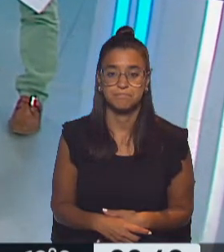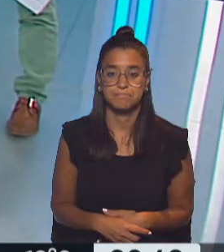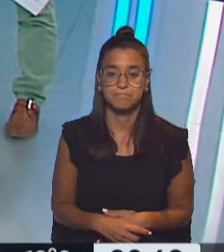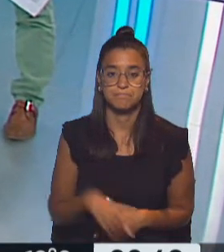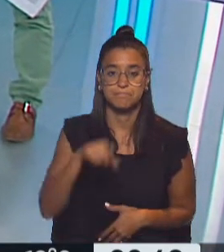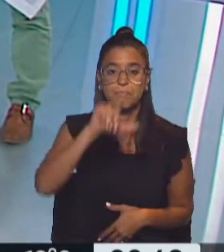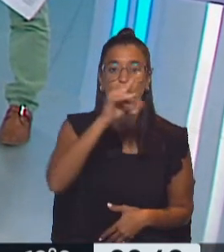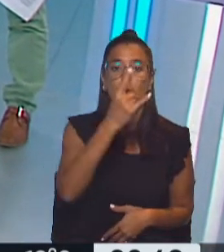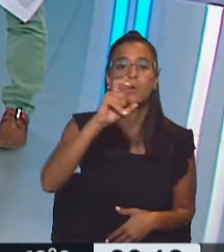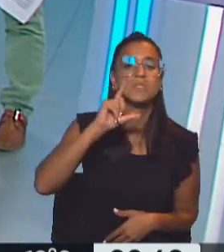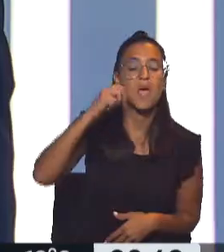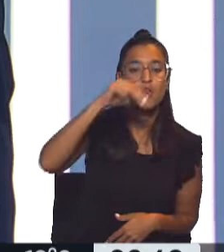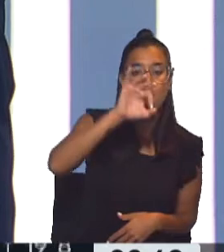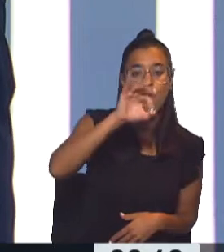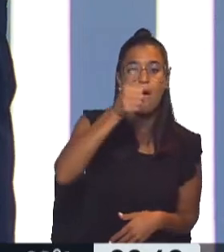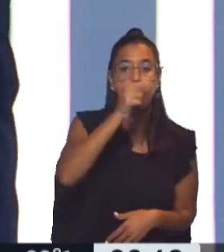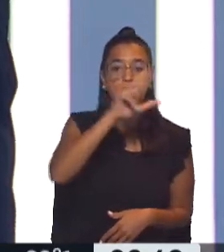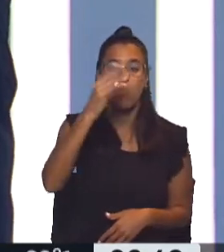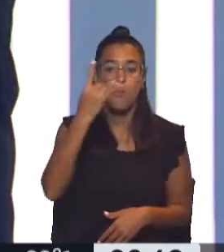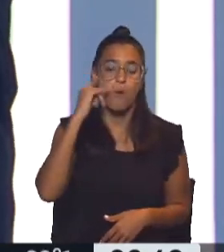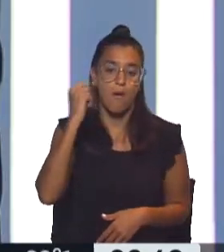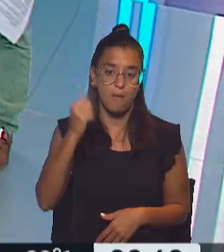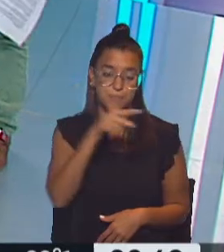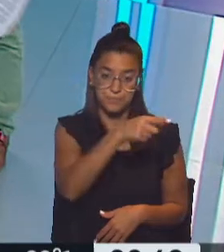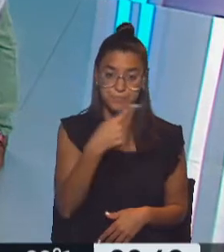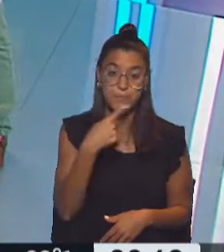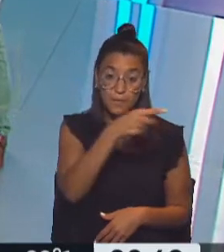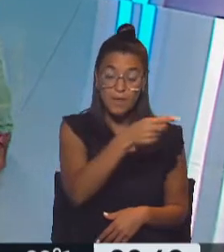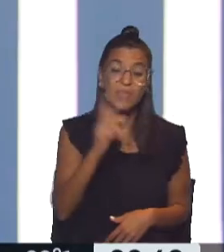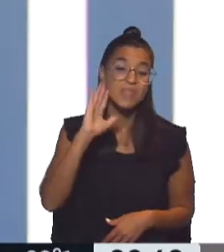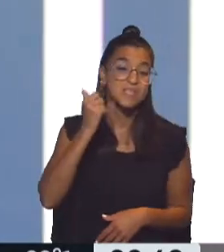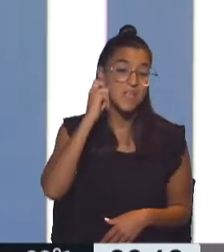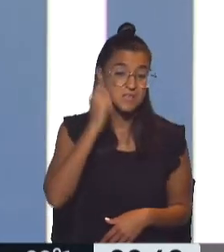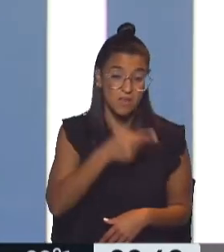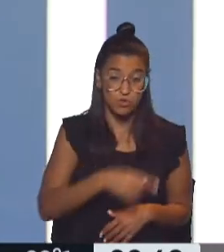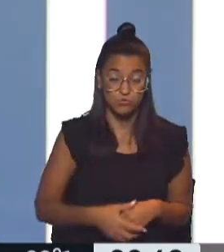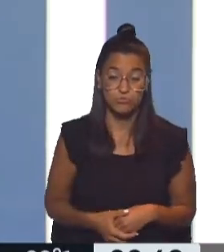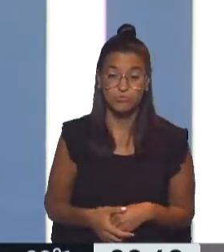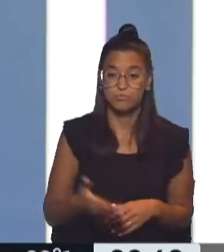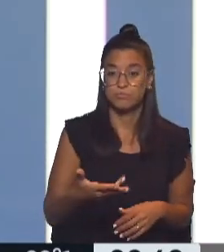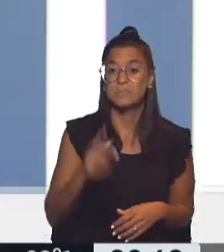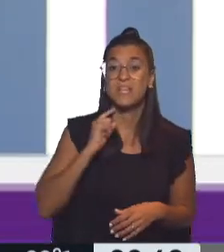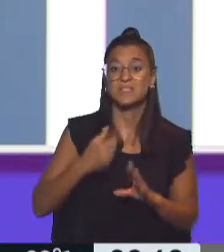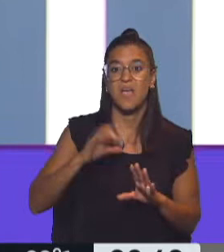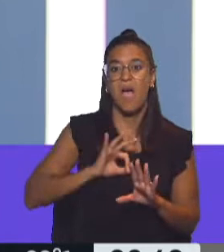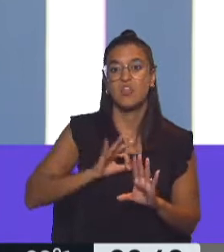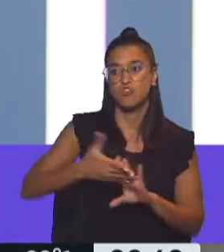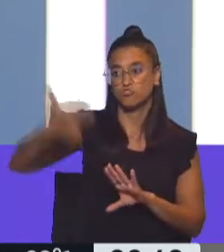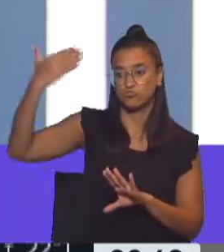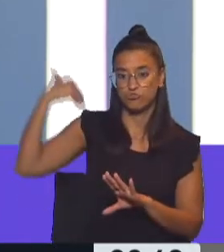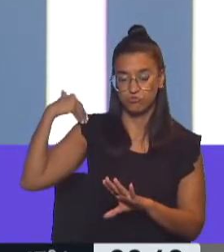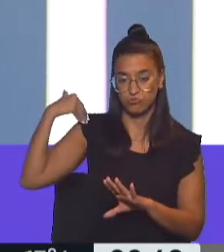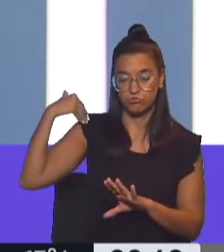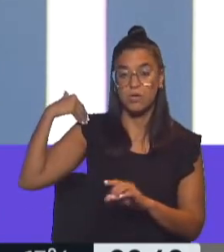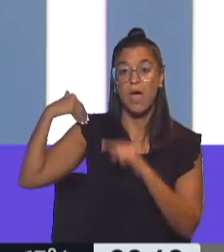luciano arruga este pibe tenía 16 años hace 13 hace 13